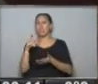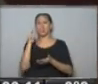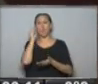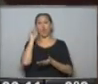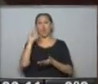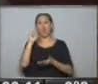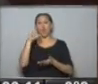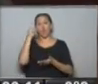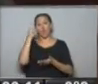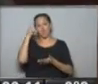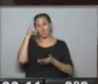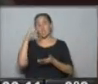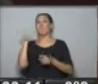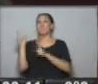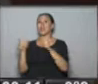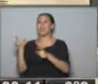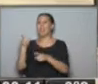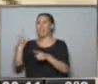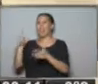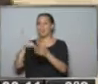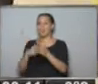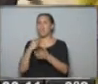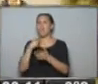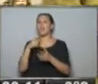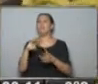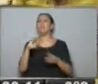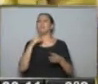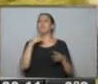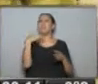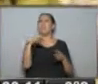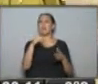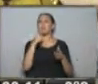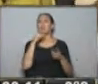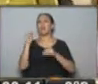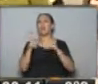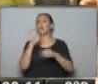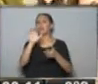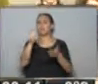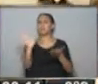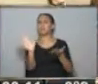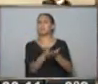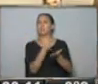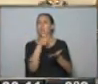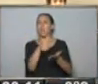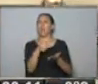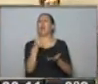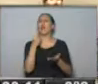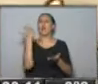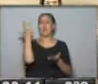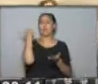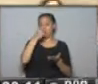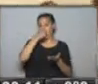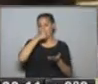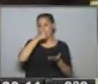ciudadanos de la ciudad de bariloche votaron a favor de la revocatoria del mandato del suspendido intendente en el referéndum que se realizó ayer